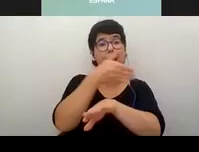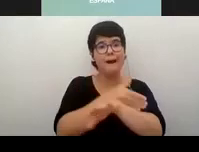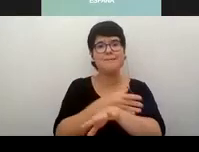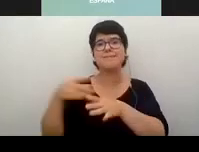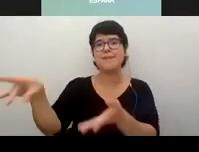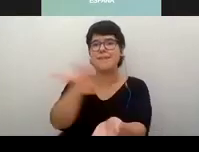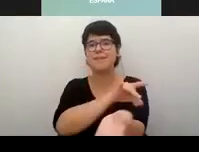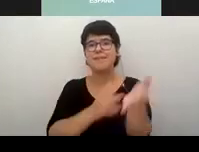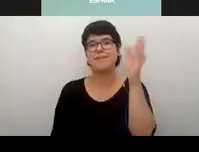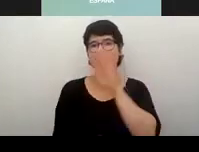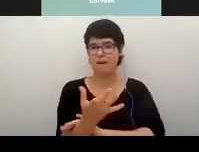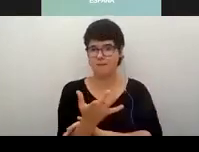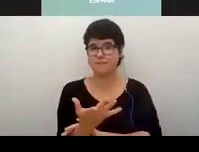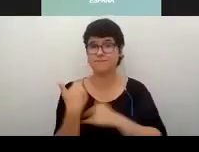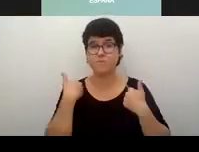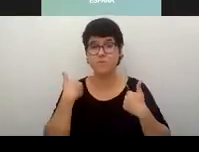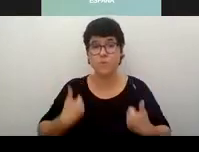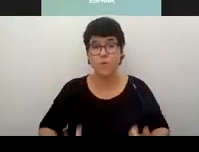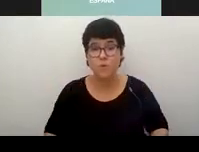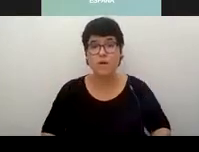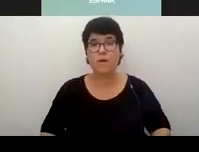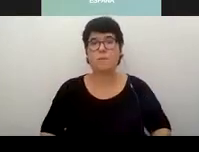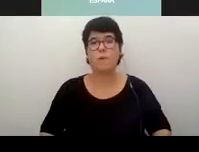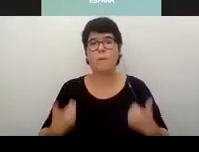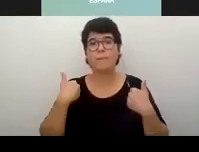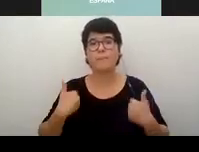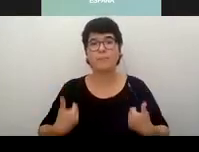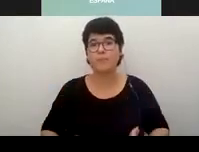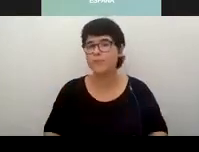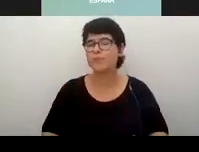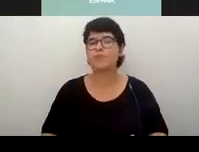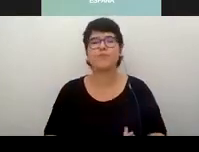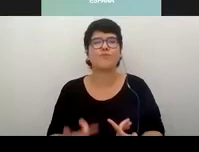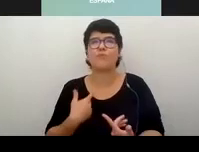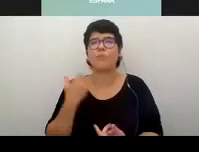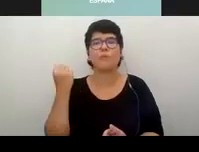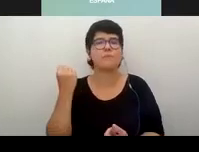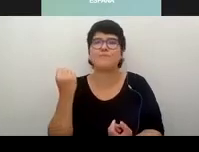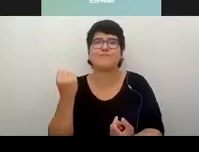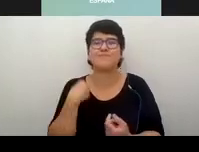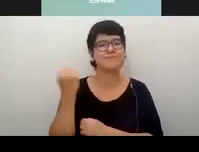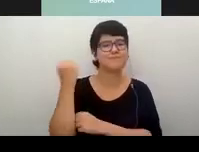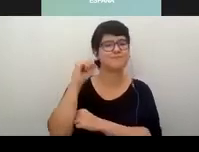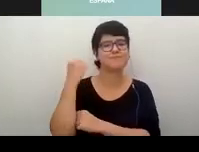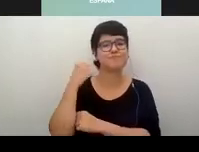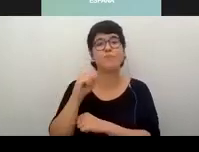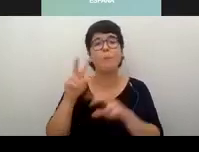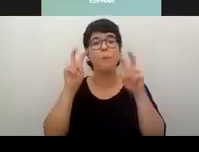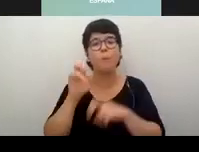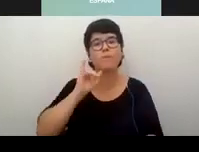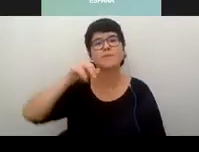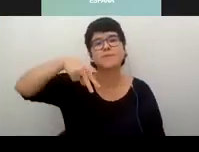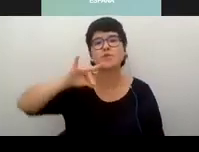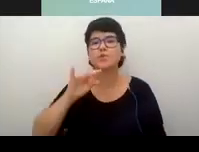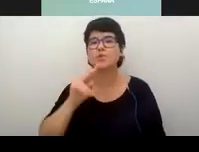el cuerpo no hace caso a la insulina, porque tenemos, sobre todo en situaciones de obesidad, de sobrepeso, la insulina no es capaz de